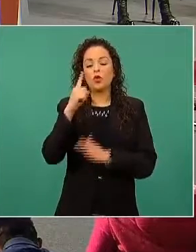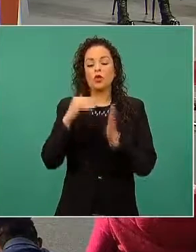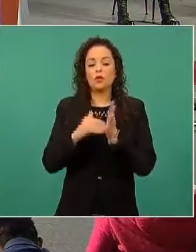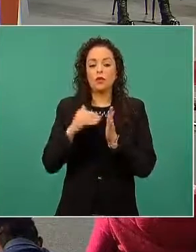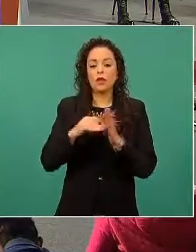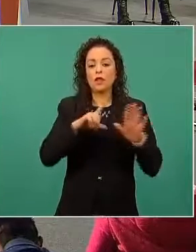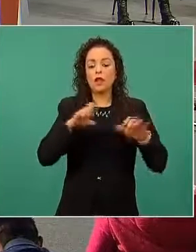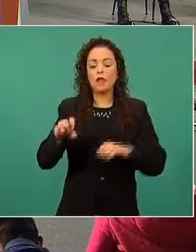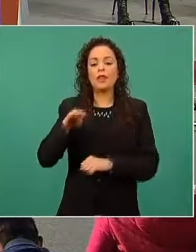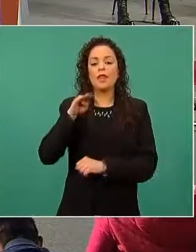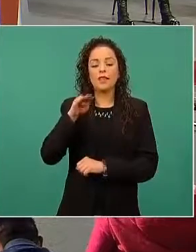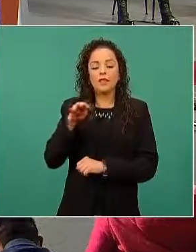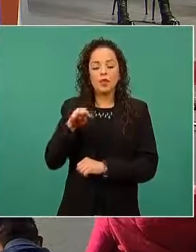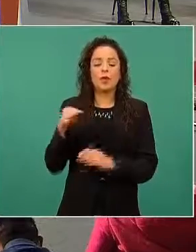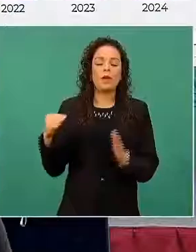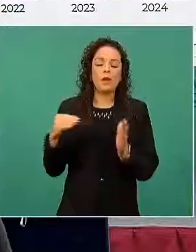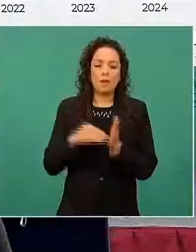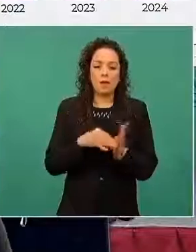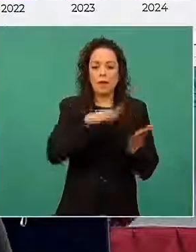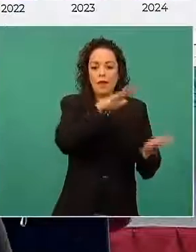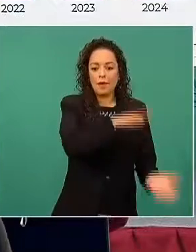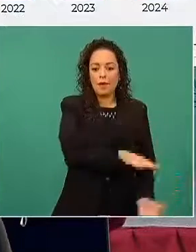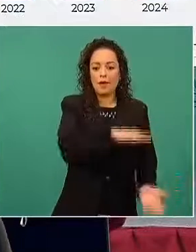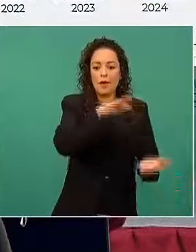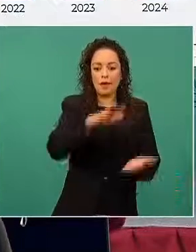1.719.000 barriles.